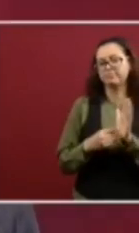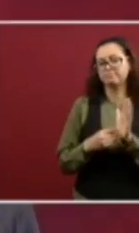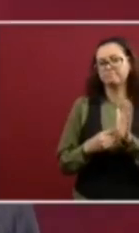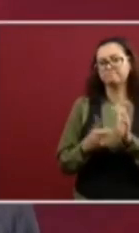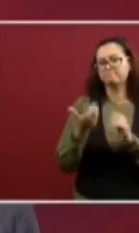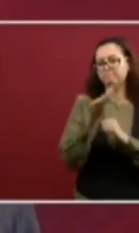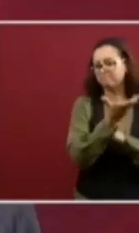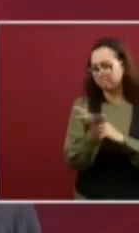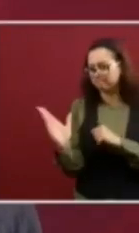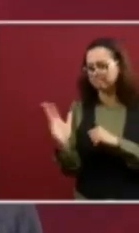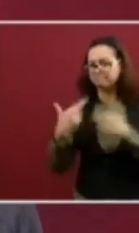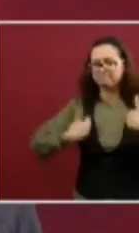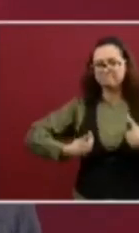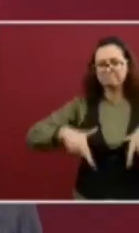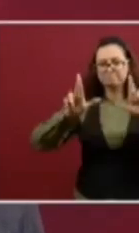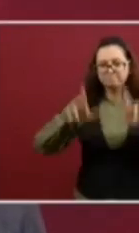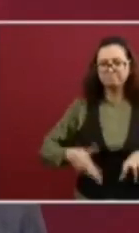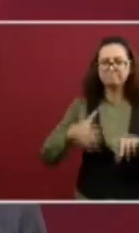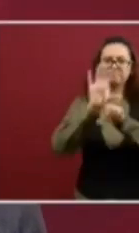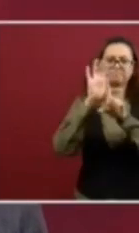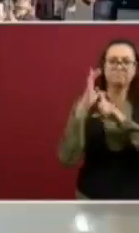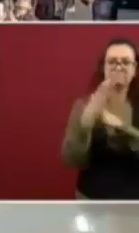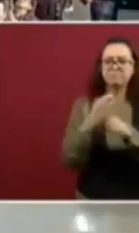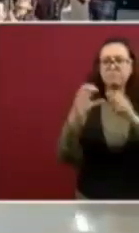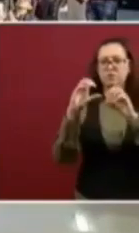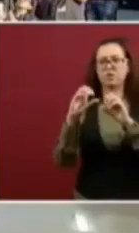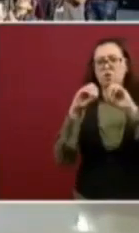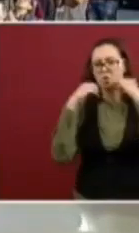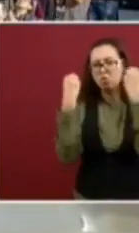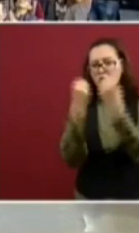agencias a todas las organizaciones